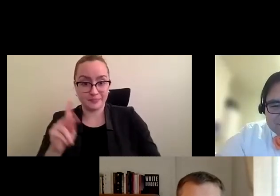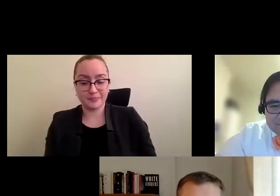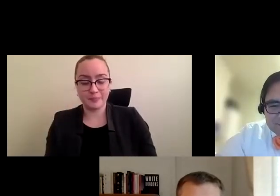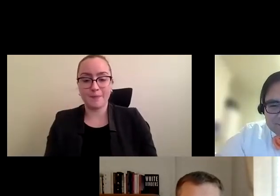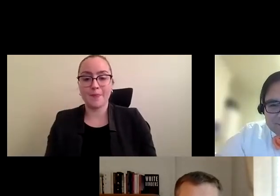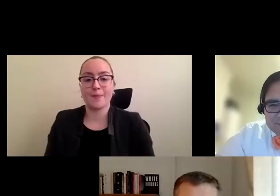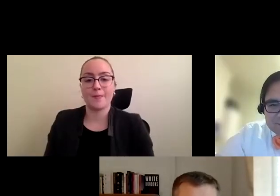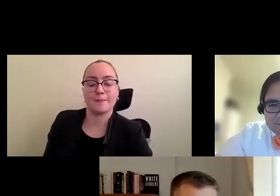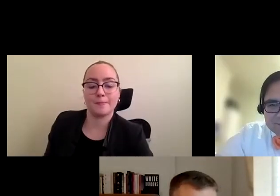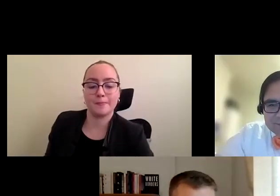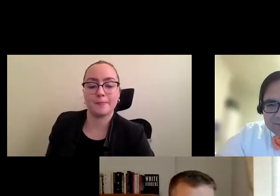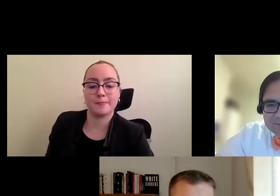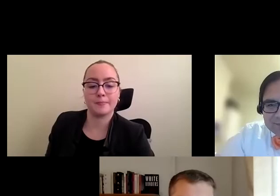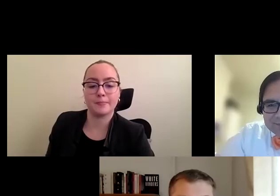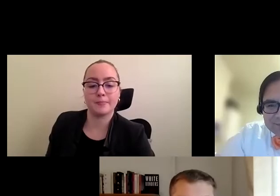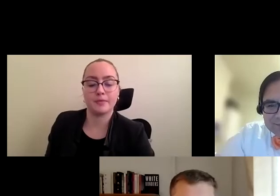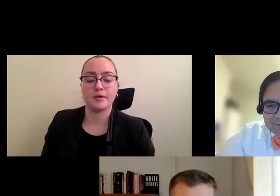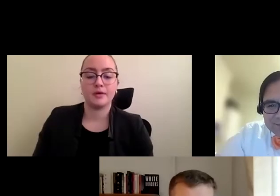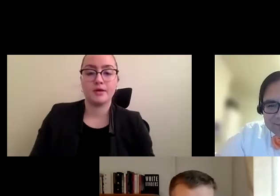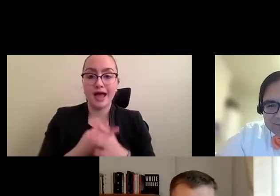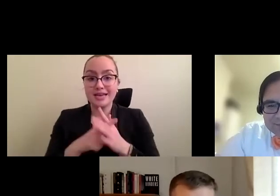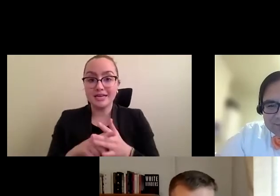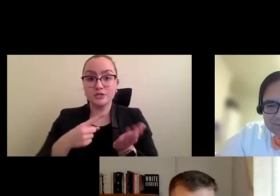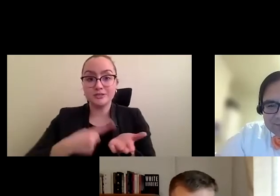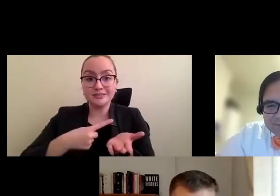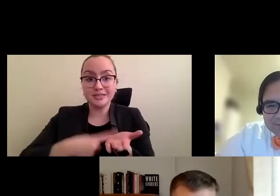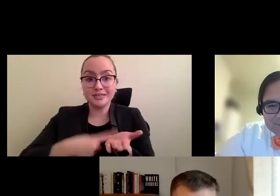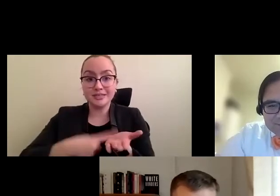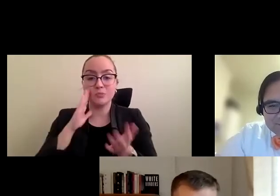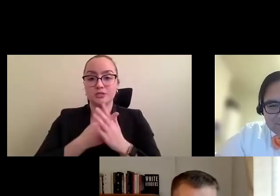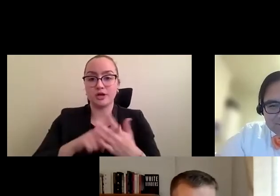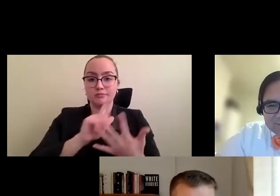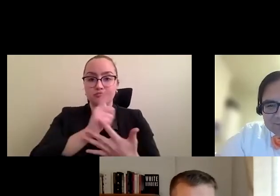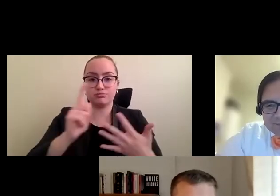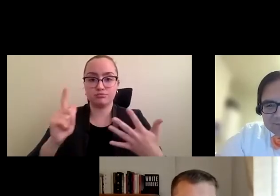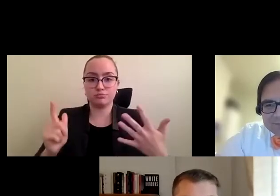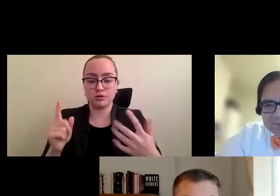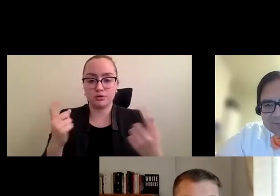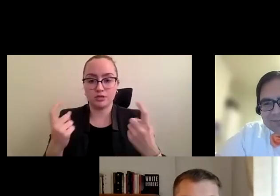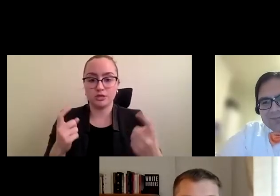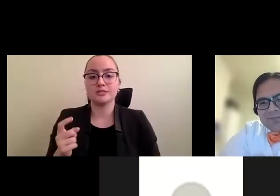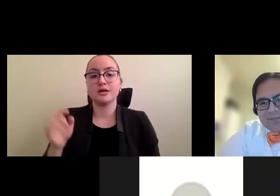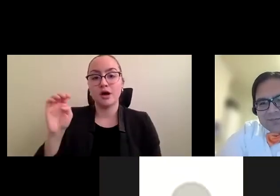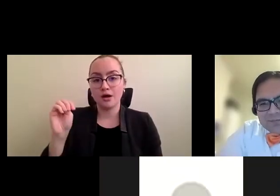los participantes sí pueden seguir usando el QA.